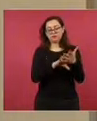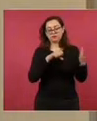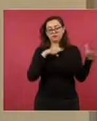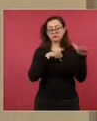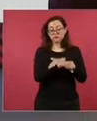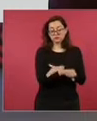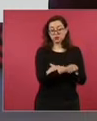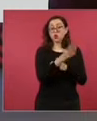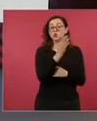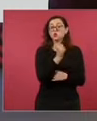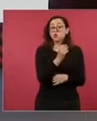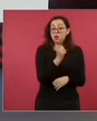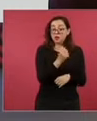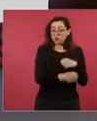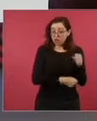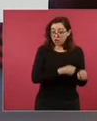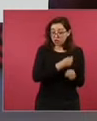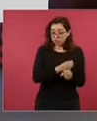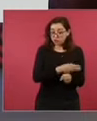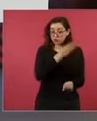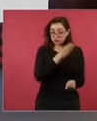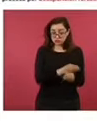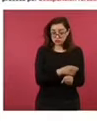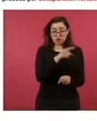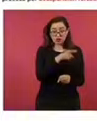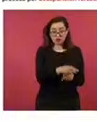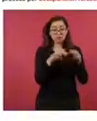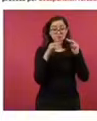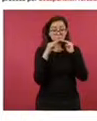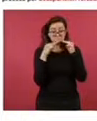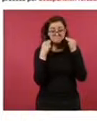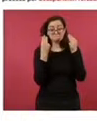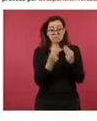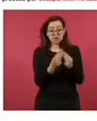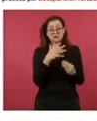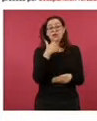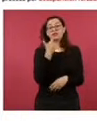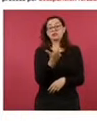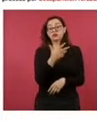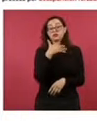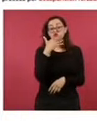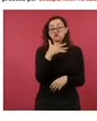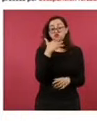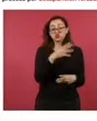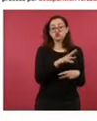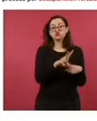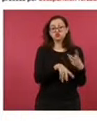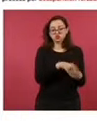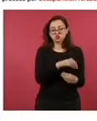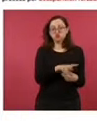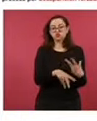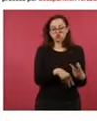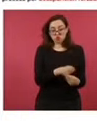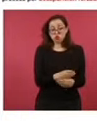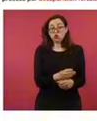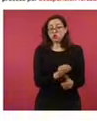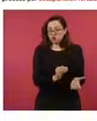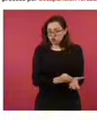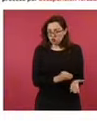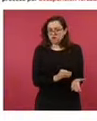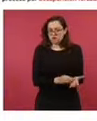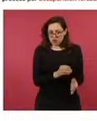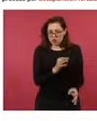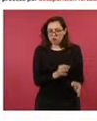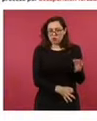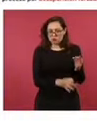eh de prisión por asociación delictuosa y lavado de dinero actualmente todavía se le sigue un proceso por